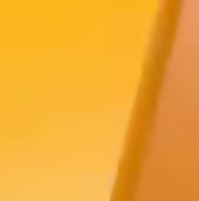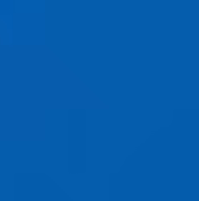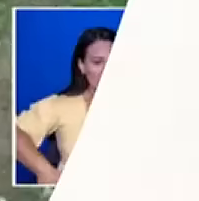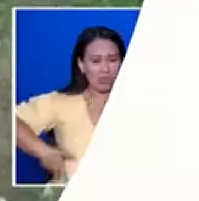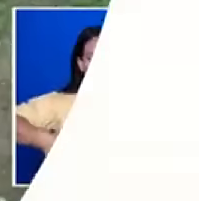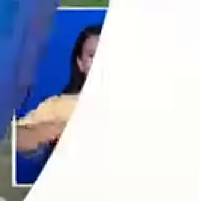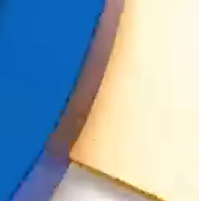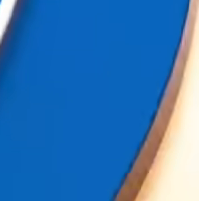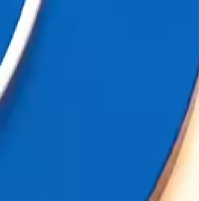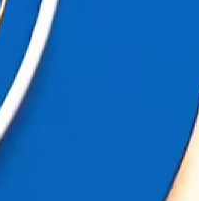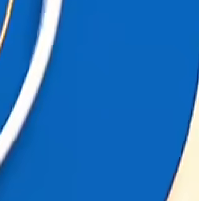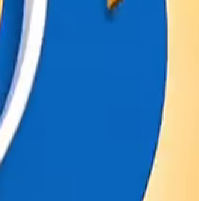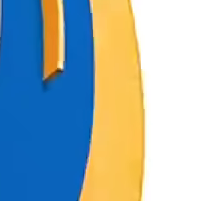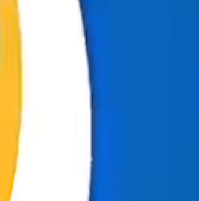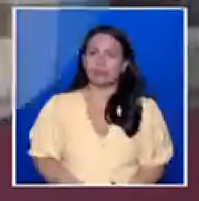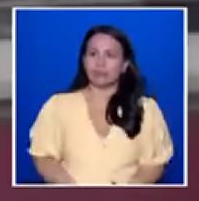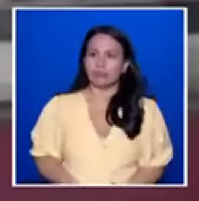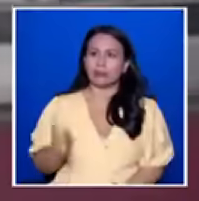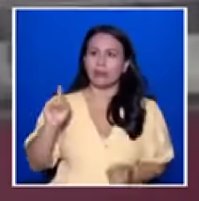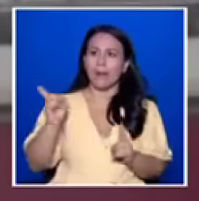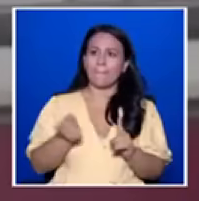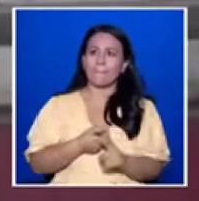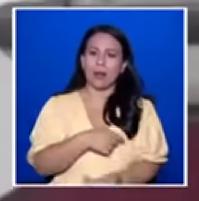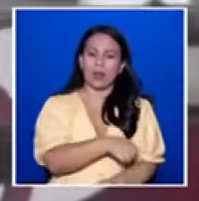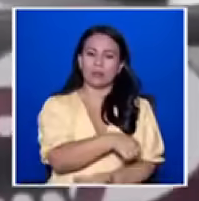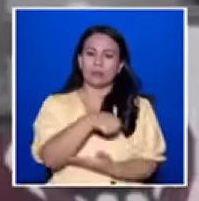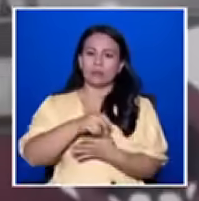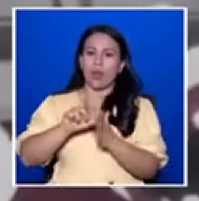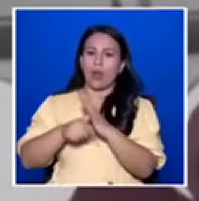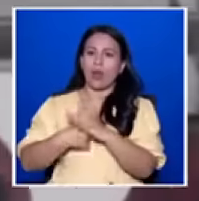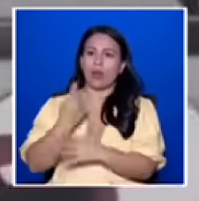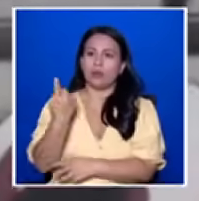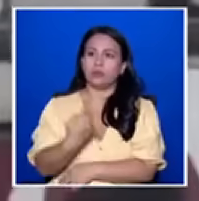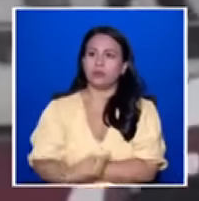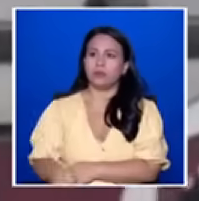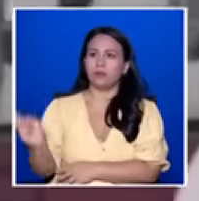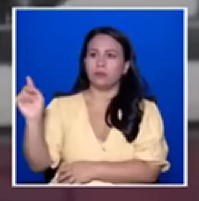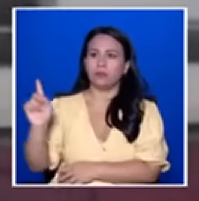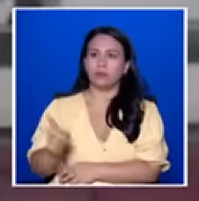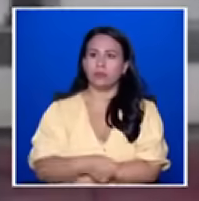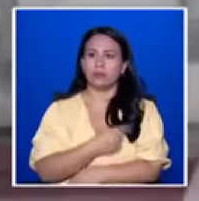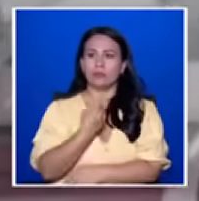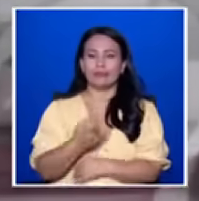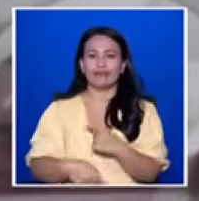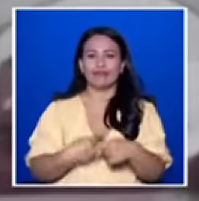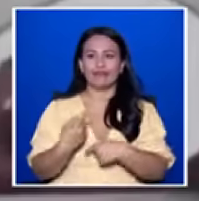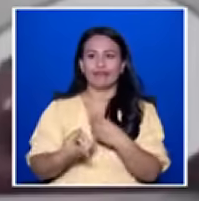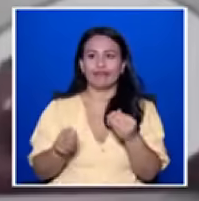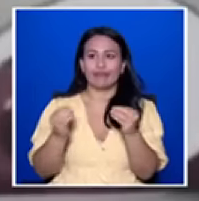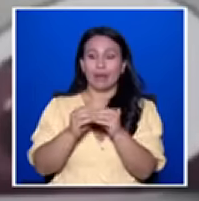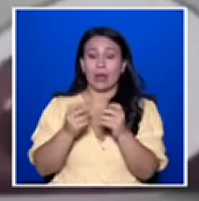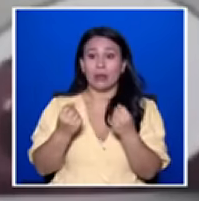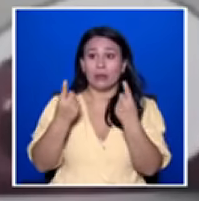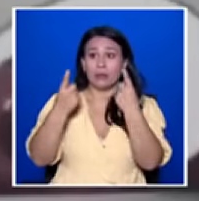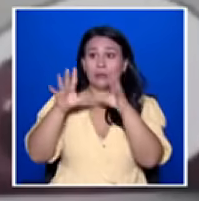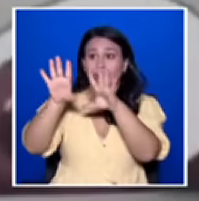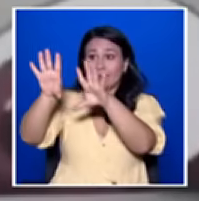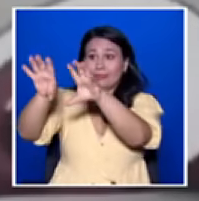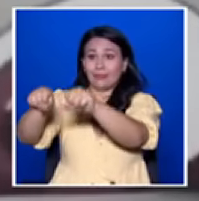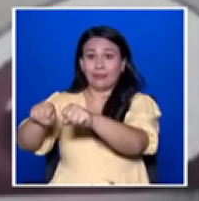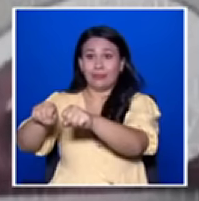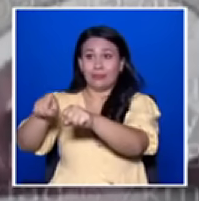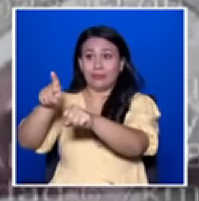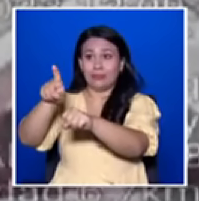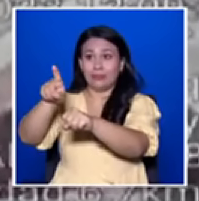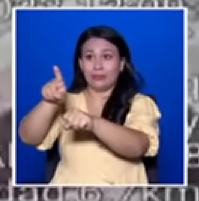ladrón ejecutivo y también exacto. Él primero se roba un artículo, se va y luego regresa, o sea, es realmente impresionante, como también es impresionante esta captura que se